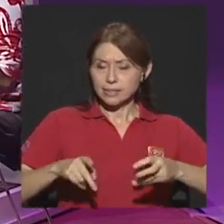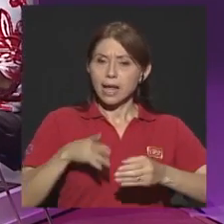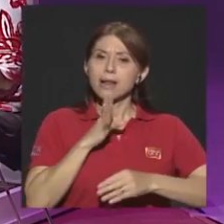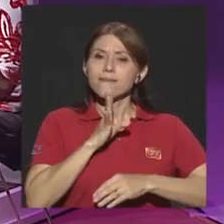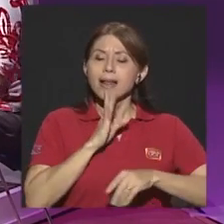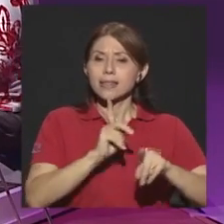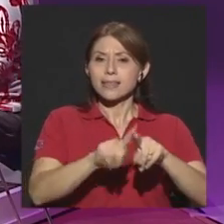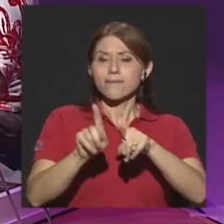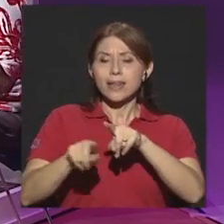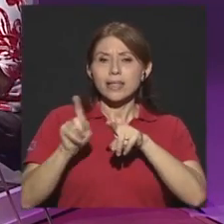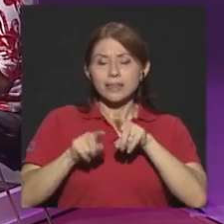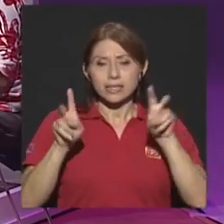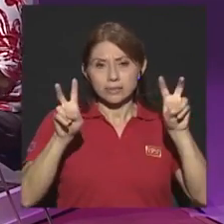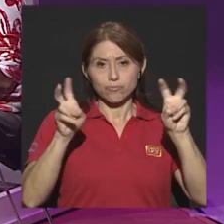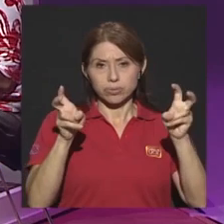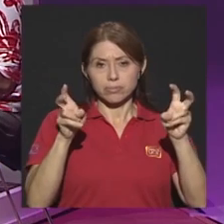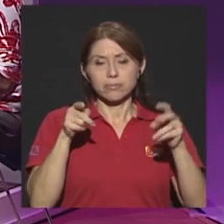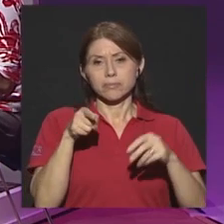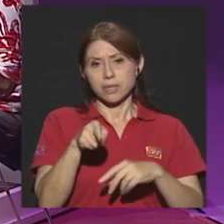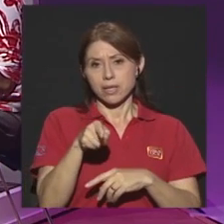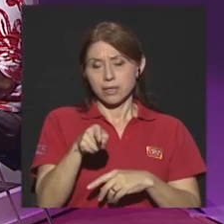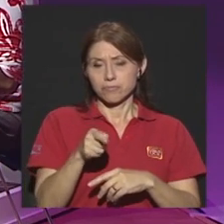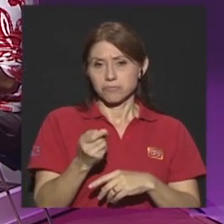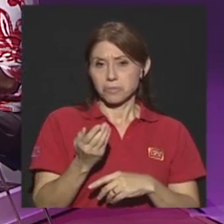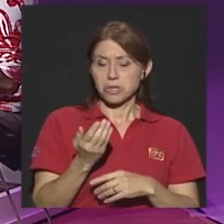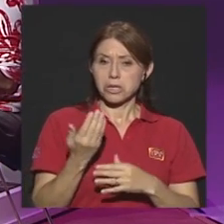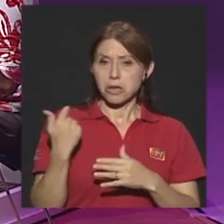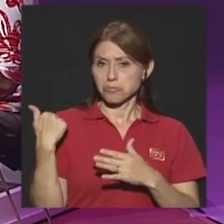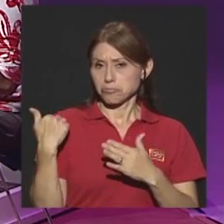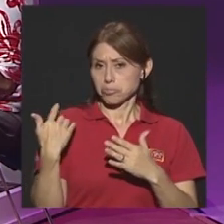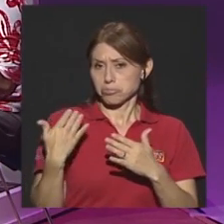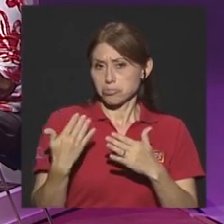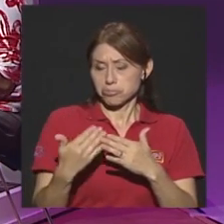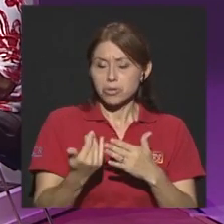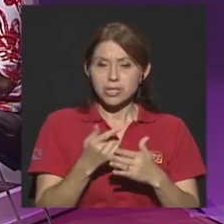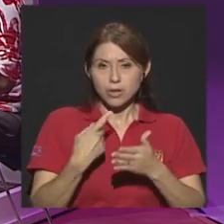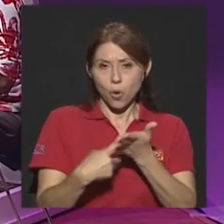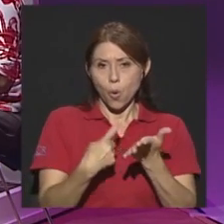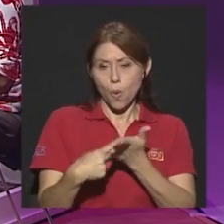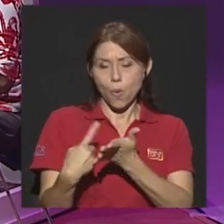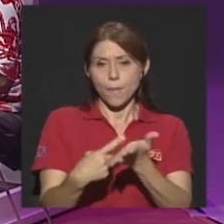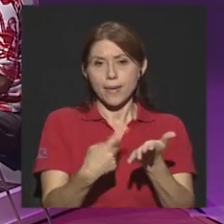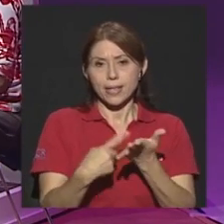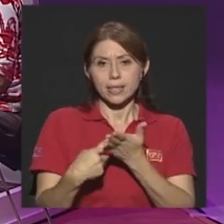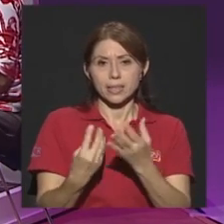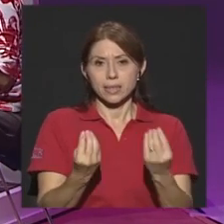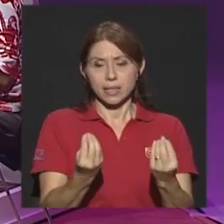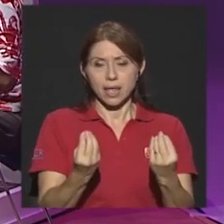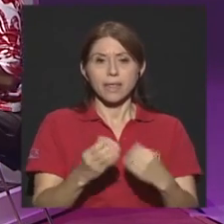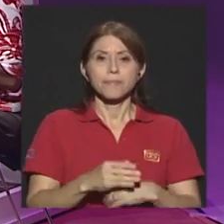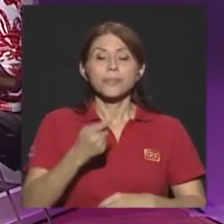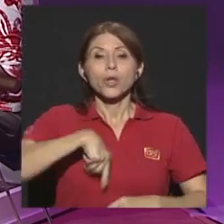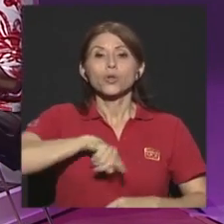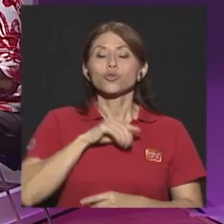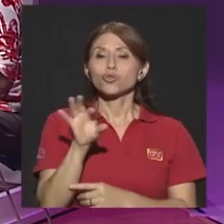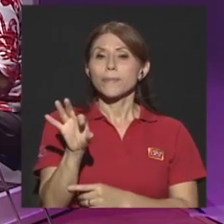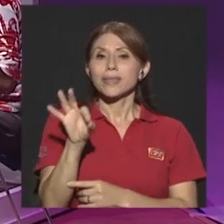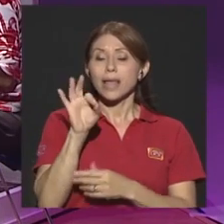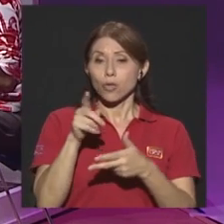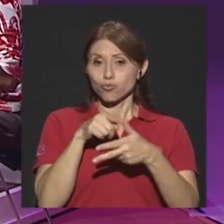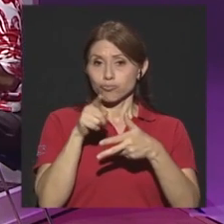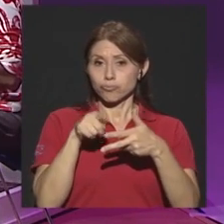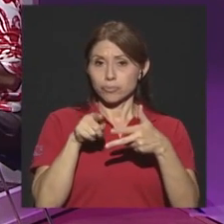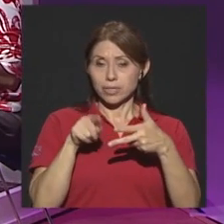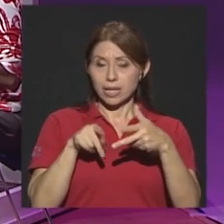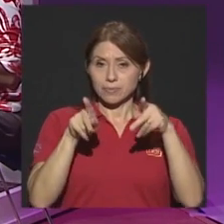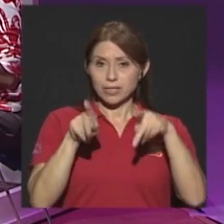esta situación que ha estado siendo comentada muy recientemente, hemos invitado a tres personas